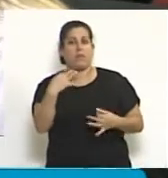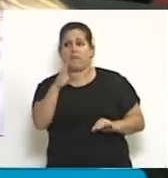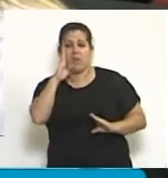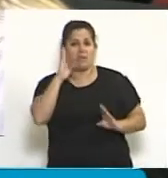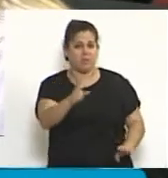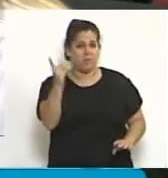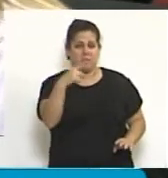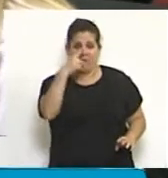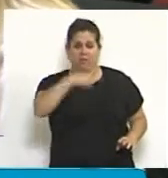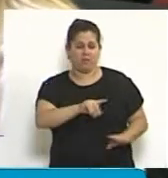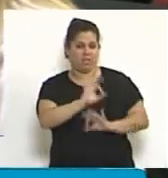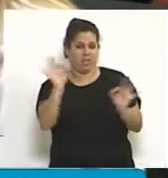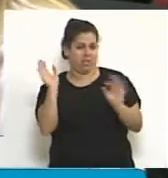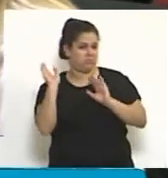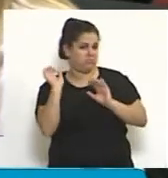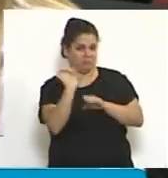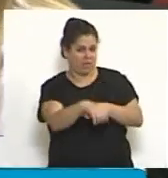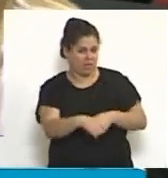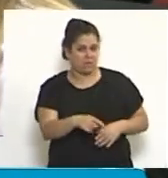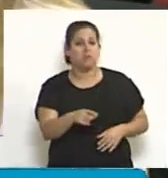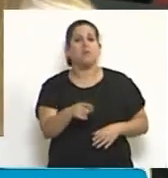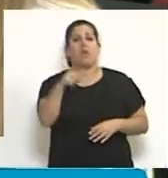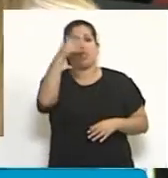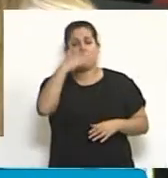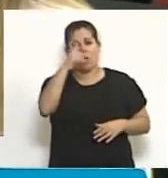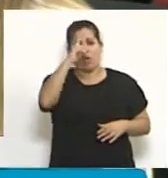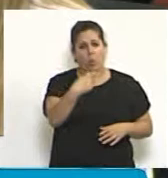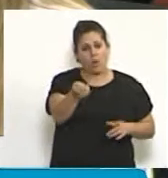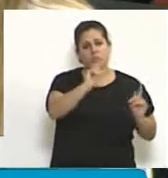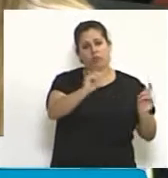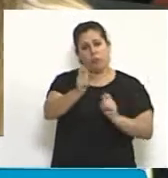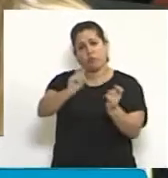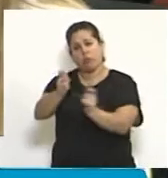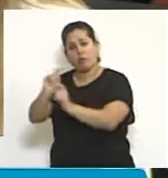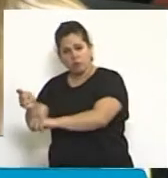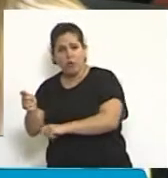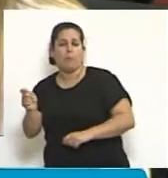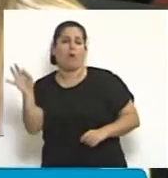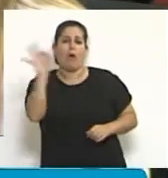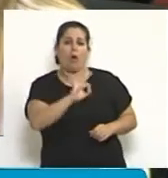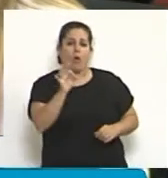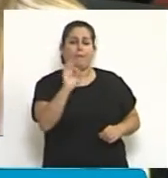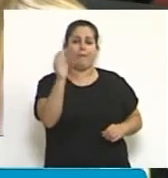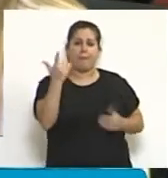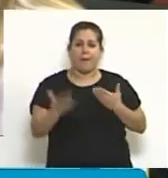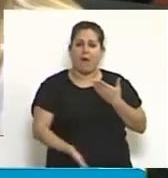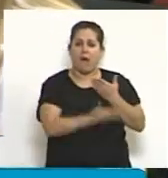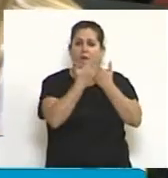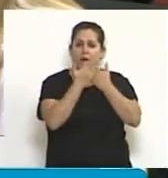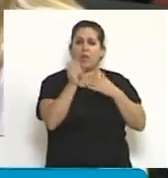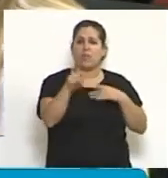atender. Los cargos se comenzaron a cubrir con jueces subrogantes, provisorios por naturaleza, que no cuentan con el aval de los